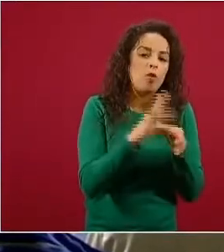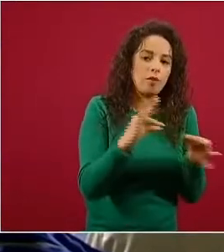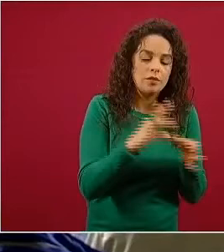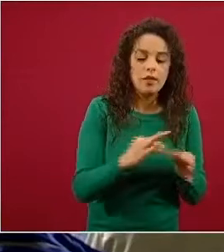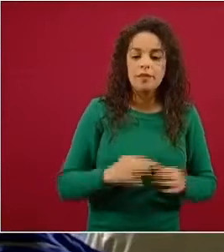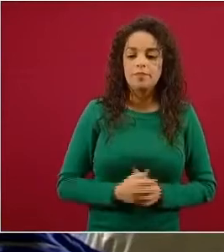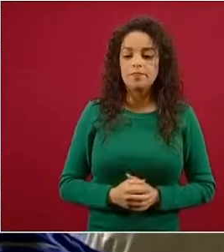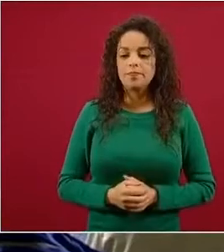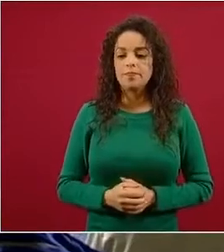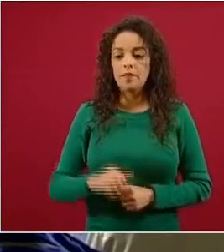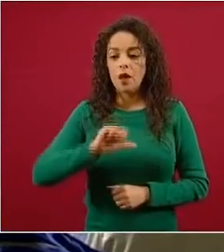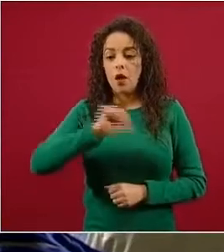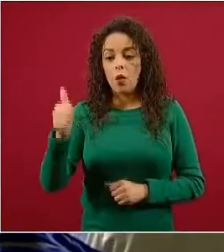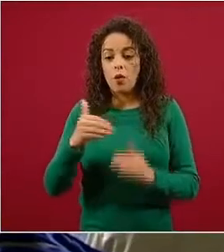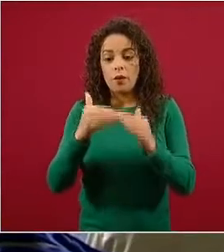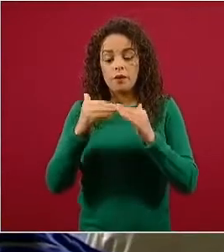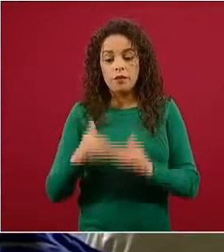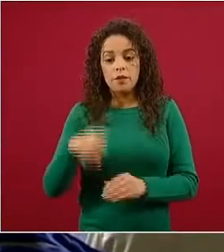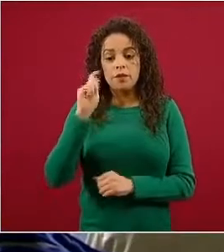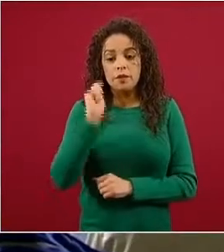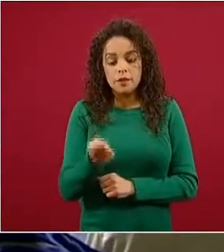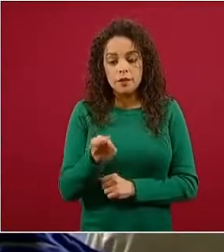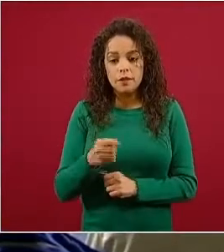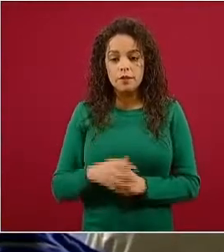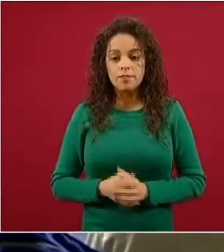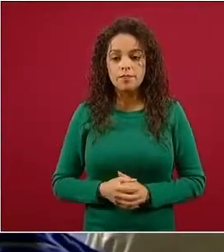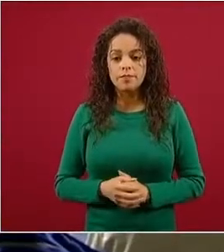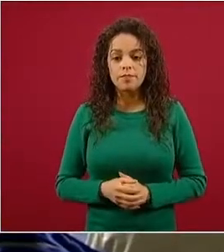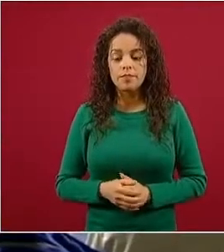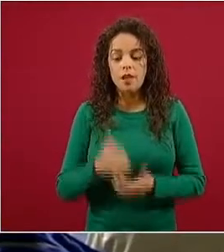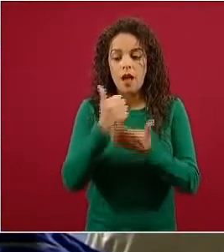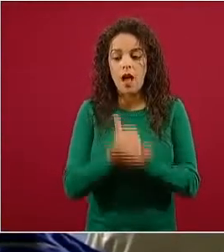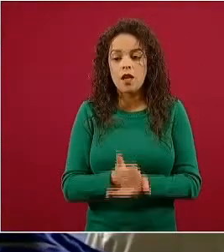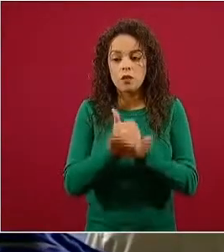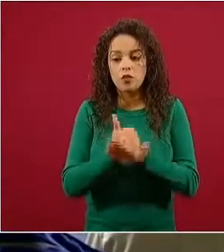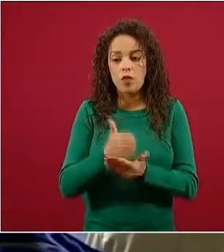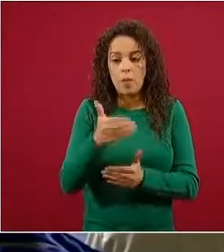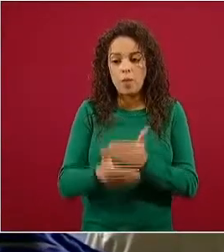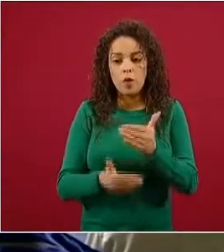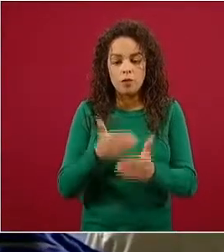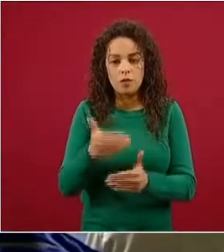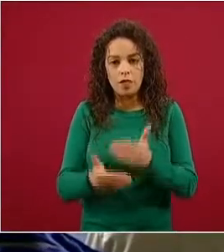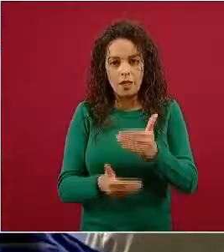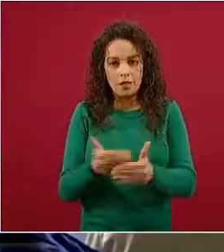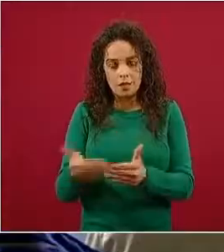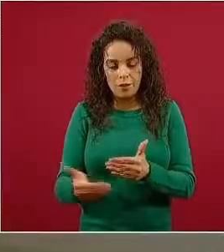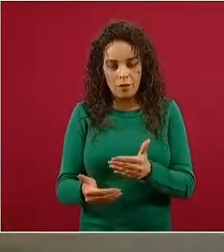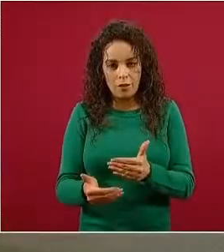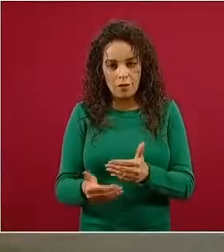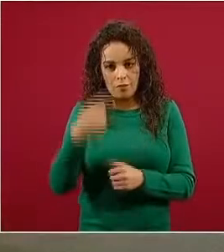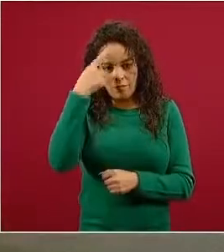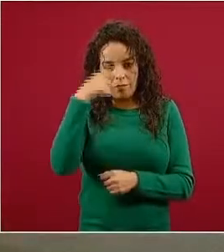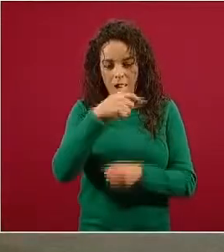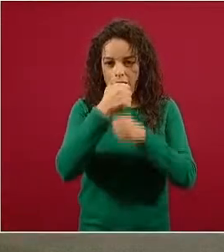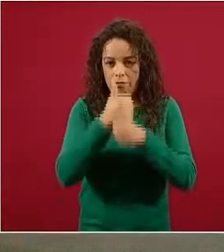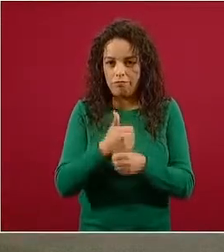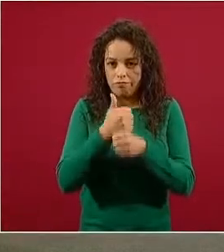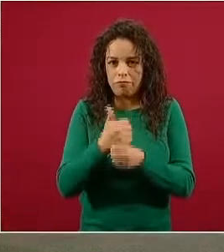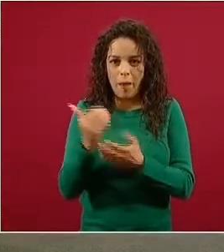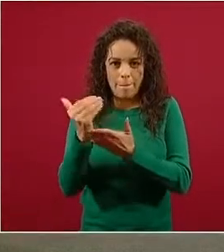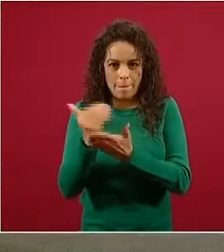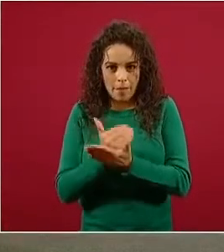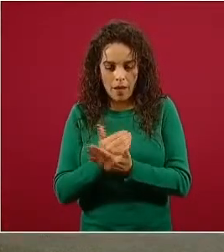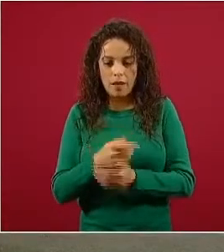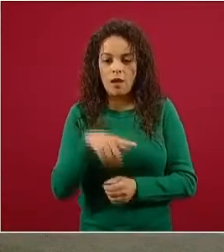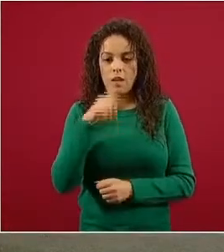las emociones del doliente y nombrarlas, ayudarlos a reconocerlas y no invalidarlas, no decir no